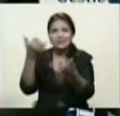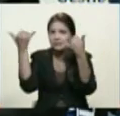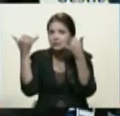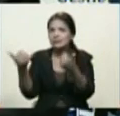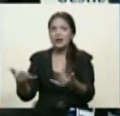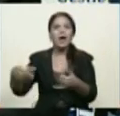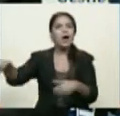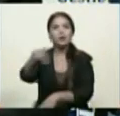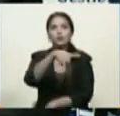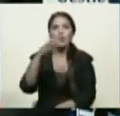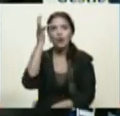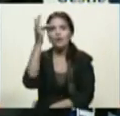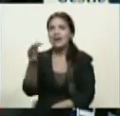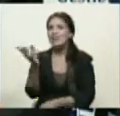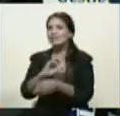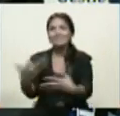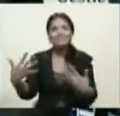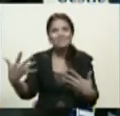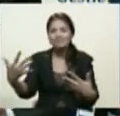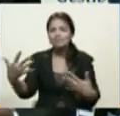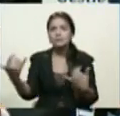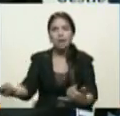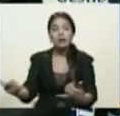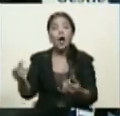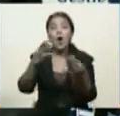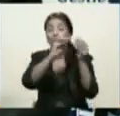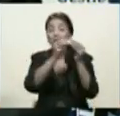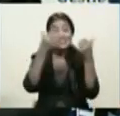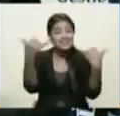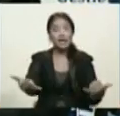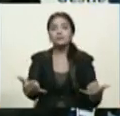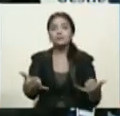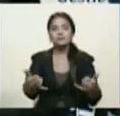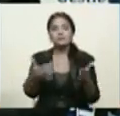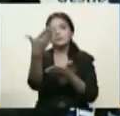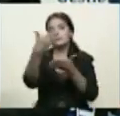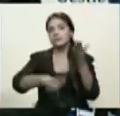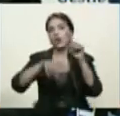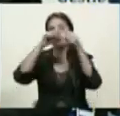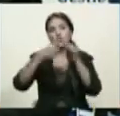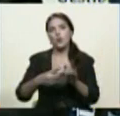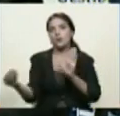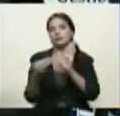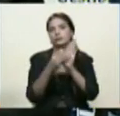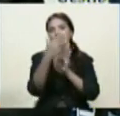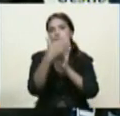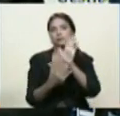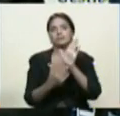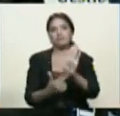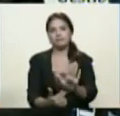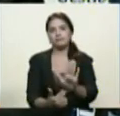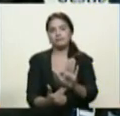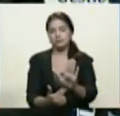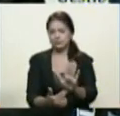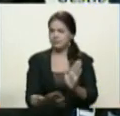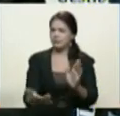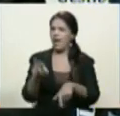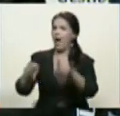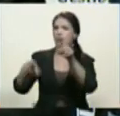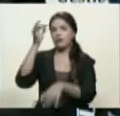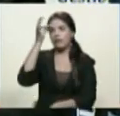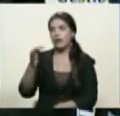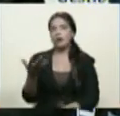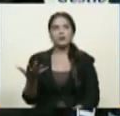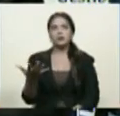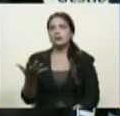a los fiscales para que a como de lugar hubiese números conclusivo muchos fiscales se veían